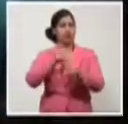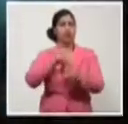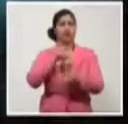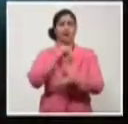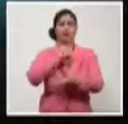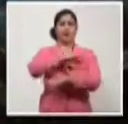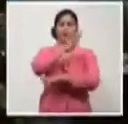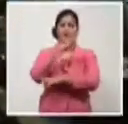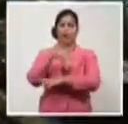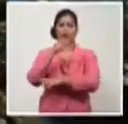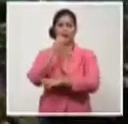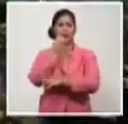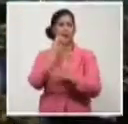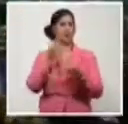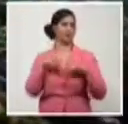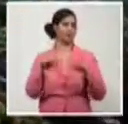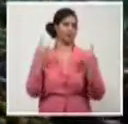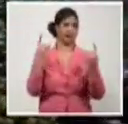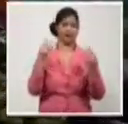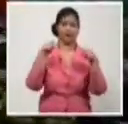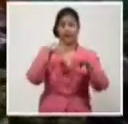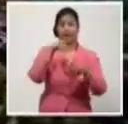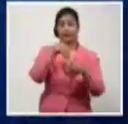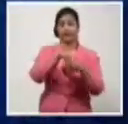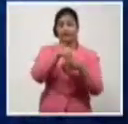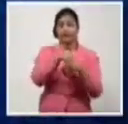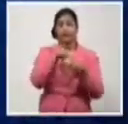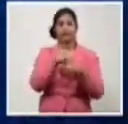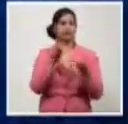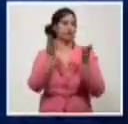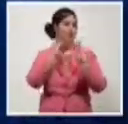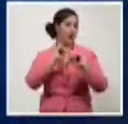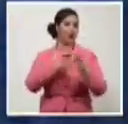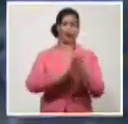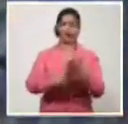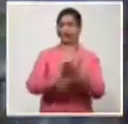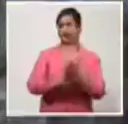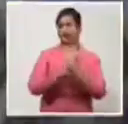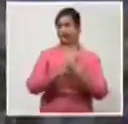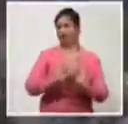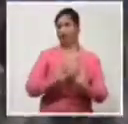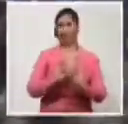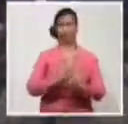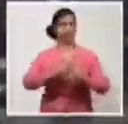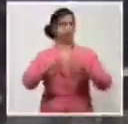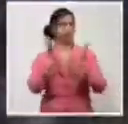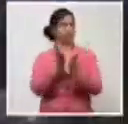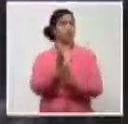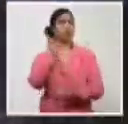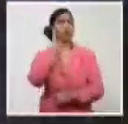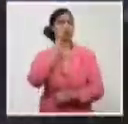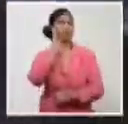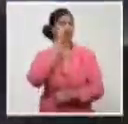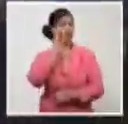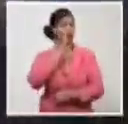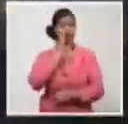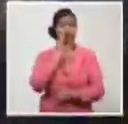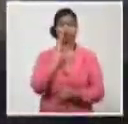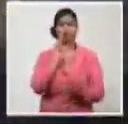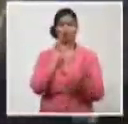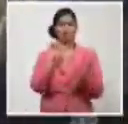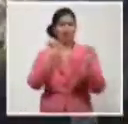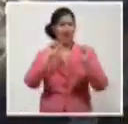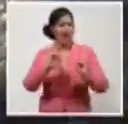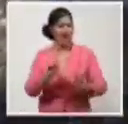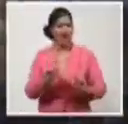decenio, Naciones Unidas pretende impulsar las investigaciones científicas y la cooperación para proteger la